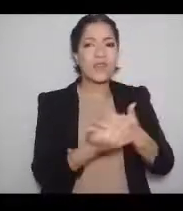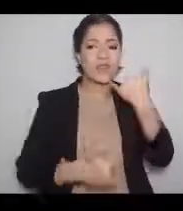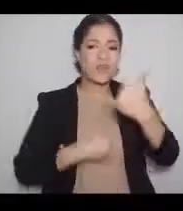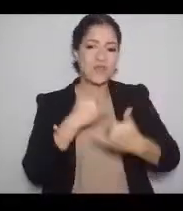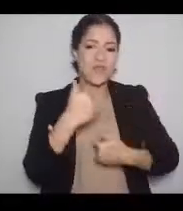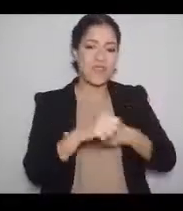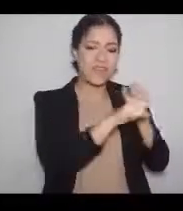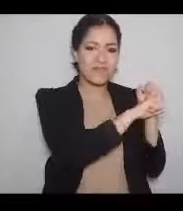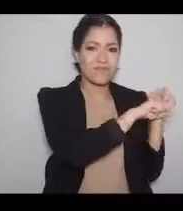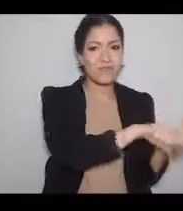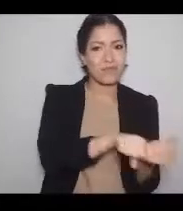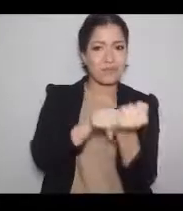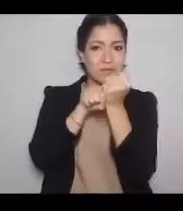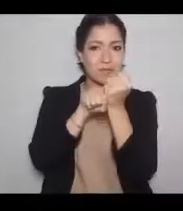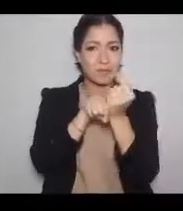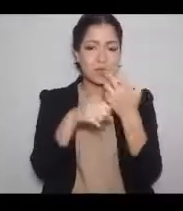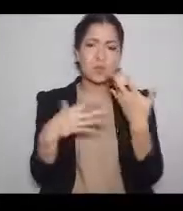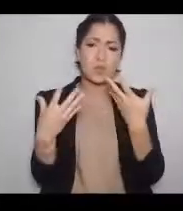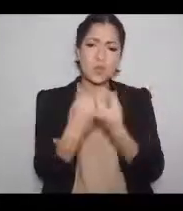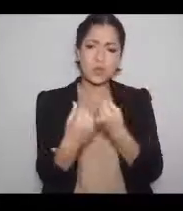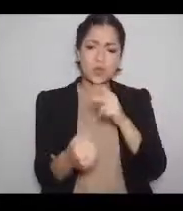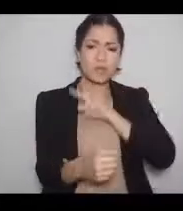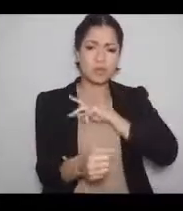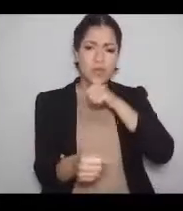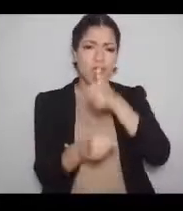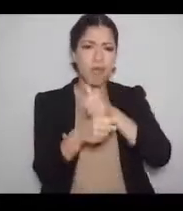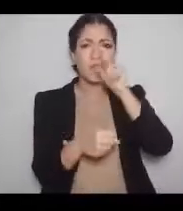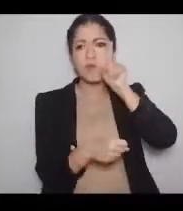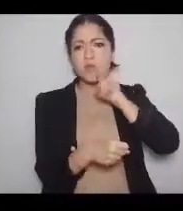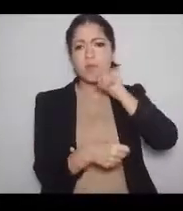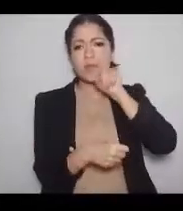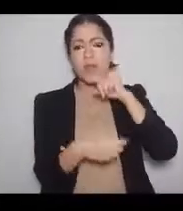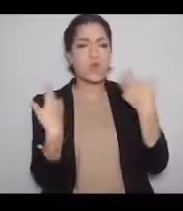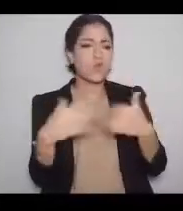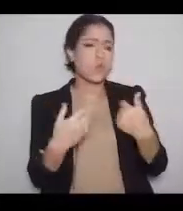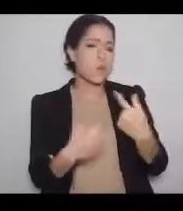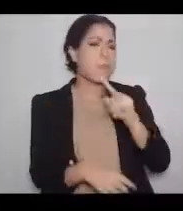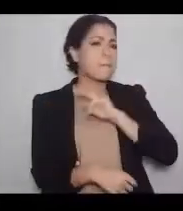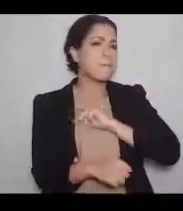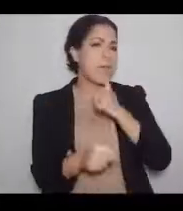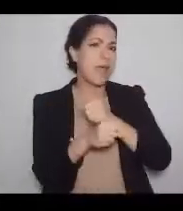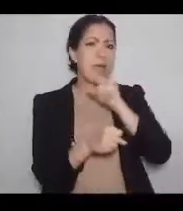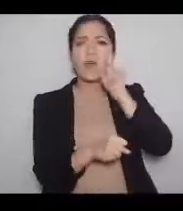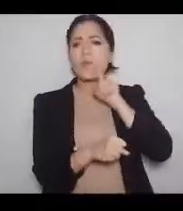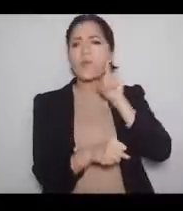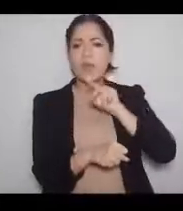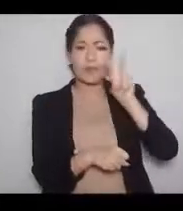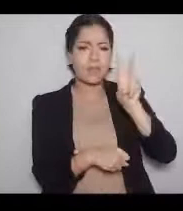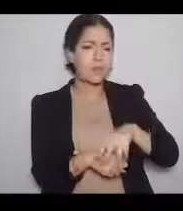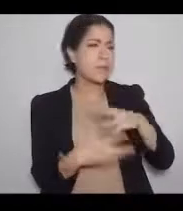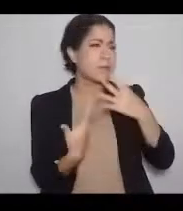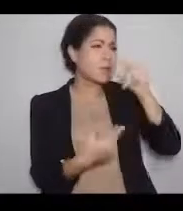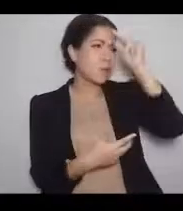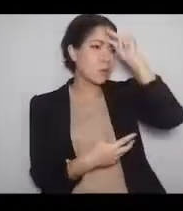Una fanática de los diablos. Solo una mujer tan mocha como ella podía ser fanática de los diablos.